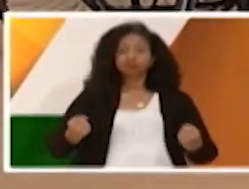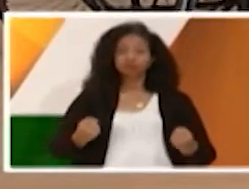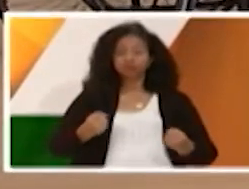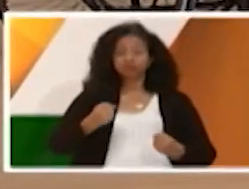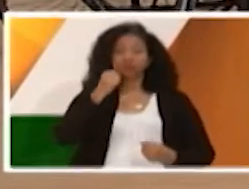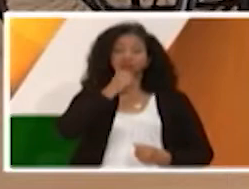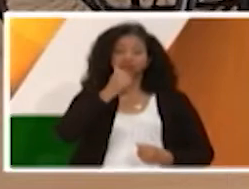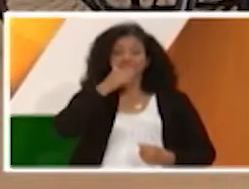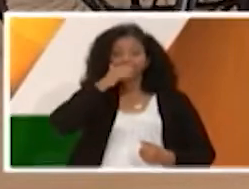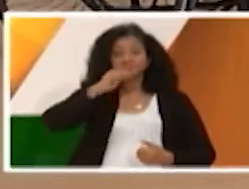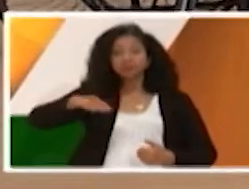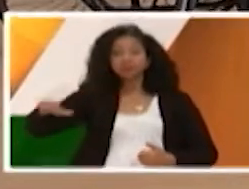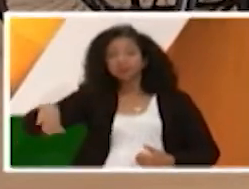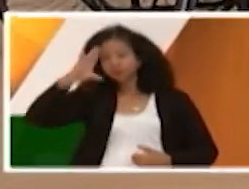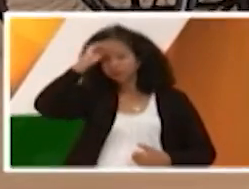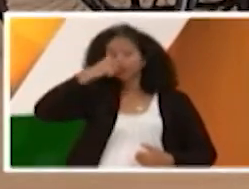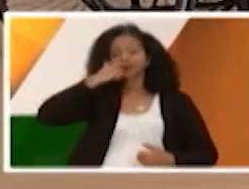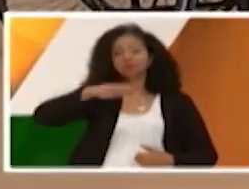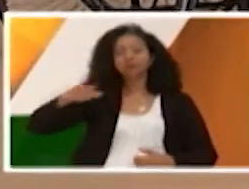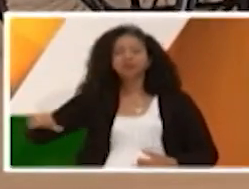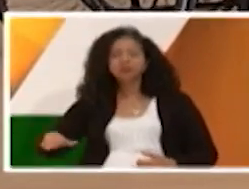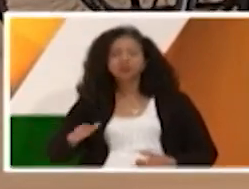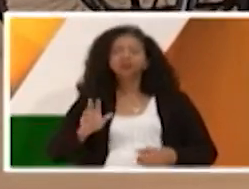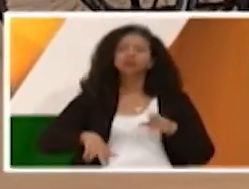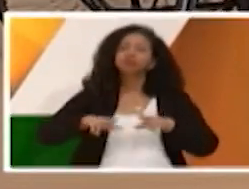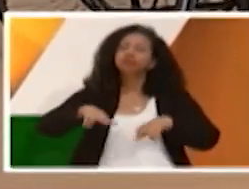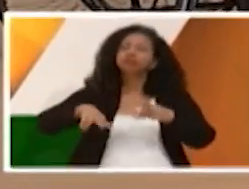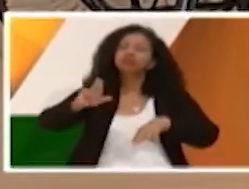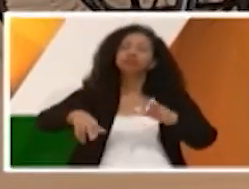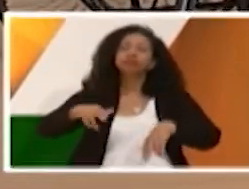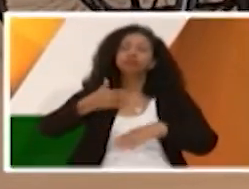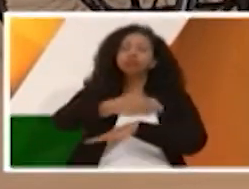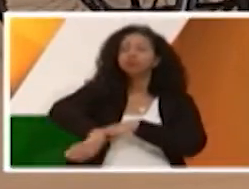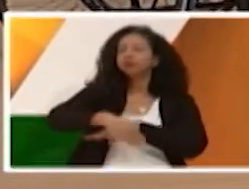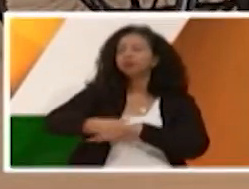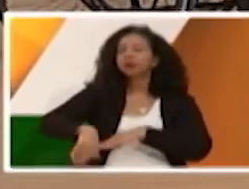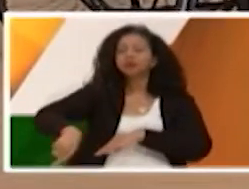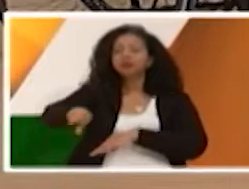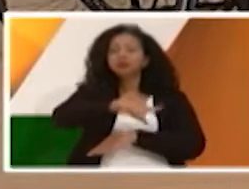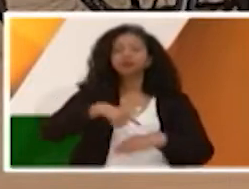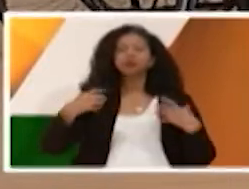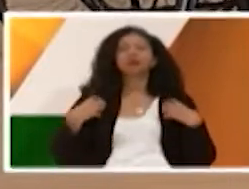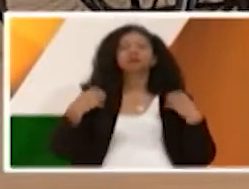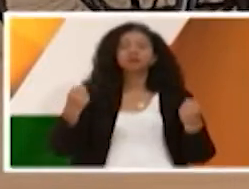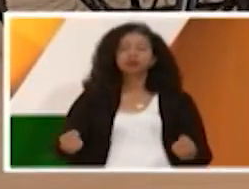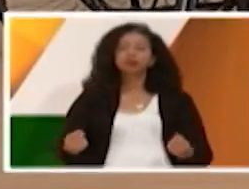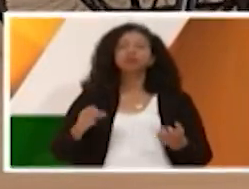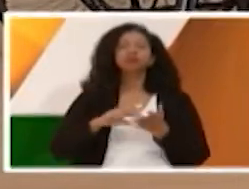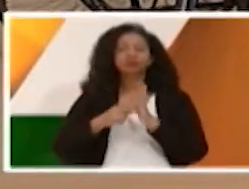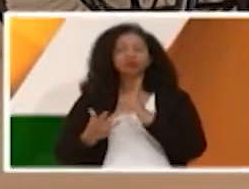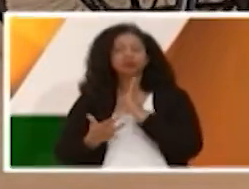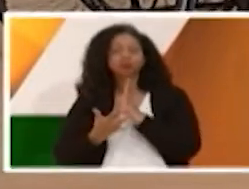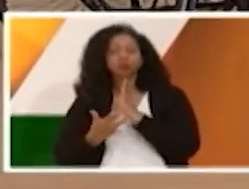sanos recorriendo, corriendo en la calle, entonces ya los técnicos que trabajan con el deporte de alto rendimiento van a